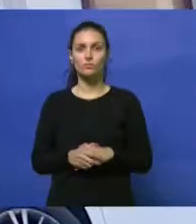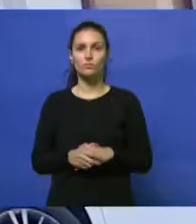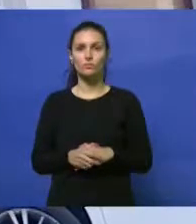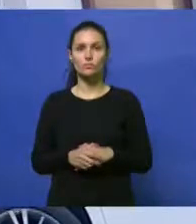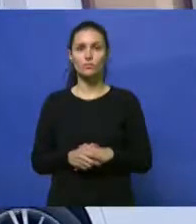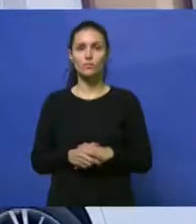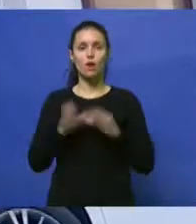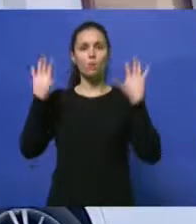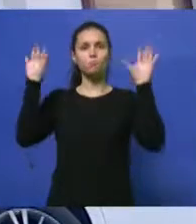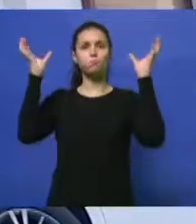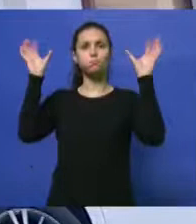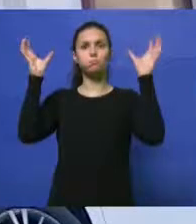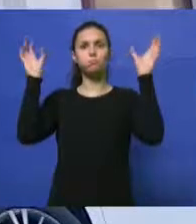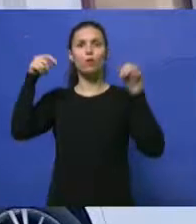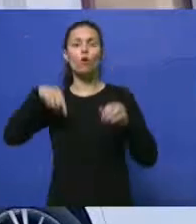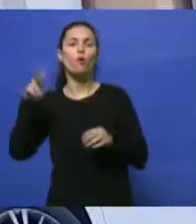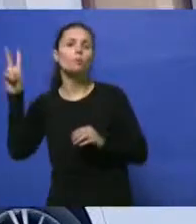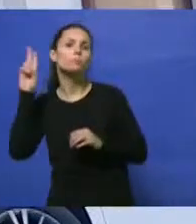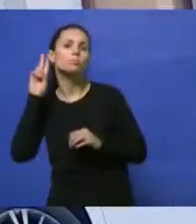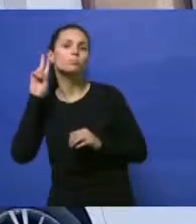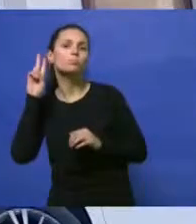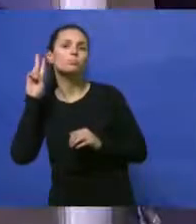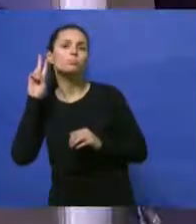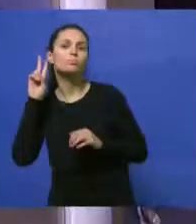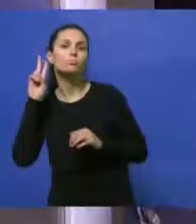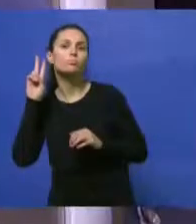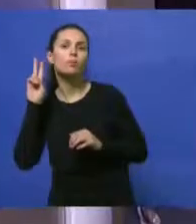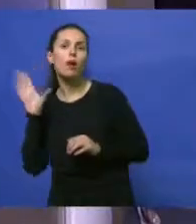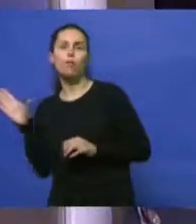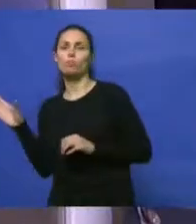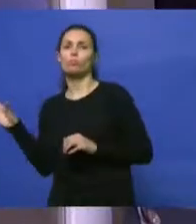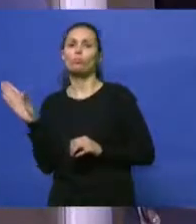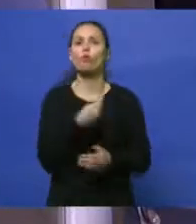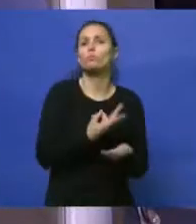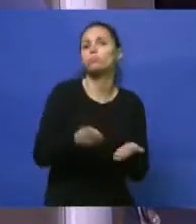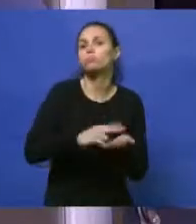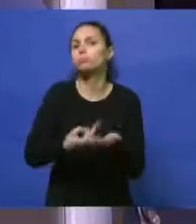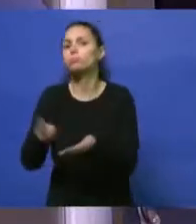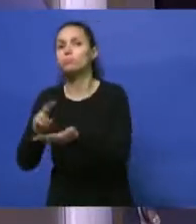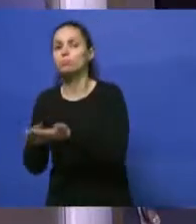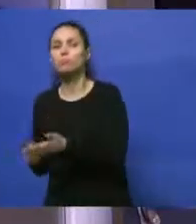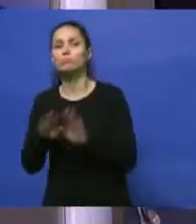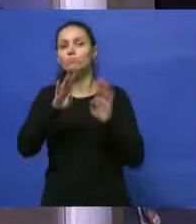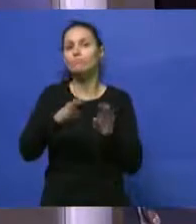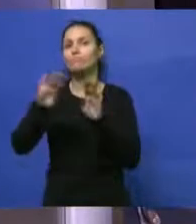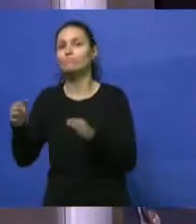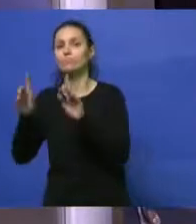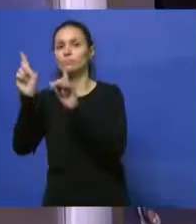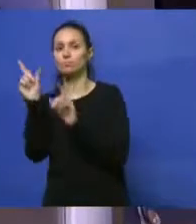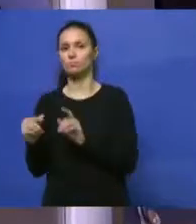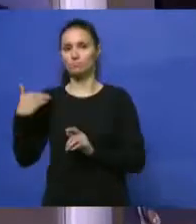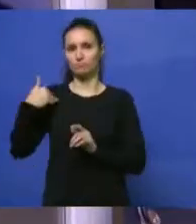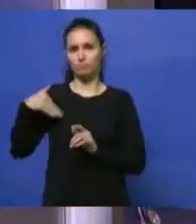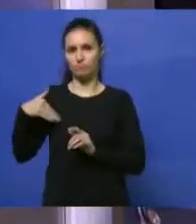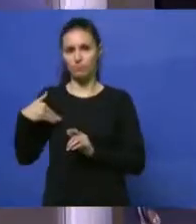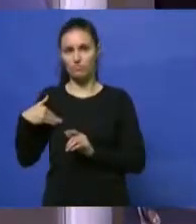El toque de sirena que acabamos de escuchar se ha replicado en absolutamente todas las sedes bomberiles del país. Es la manera que